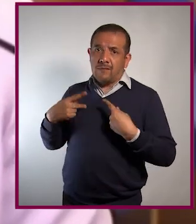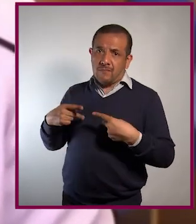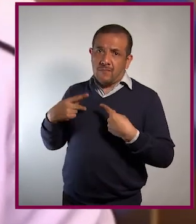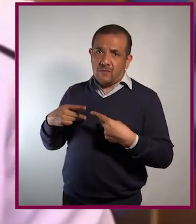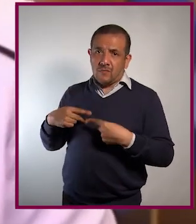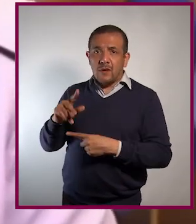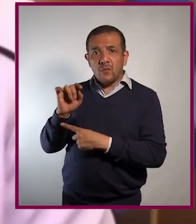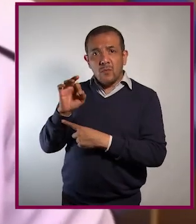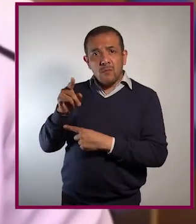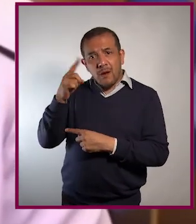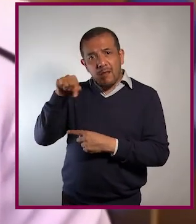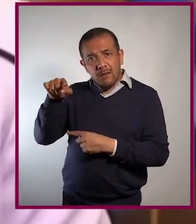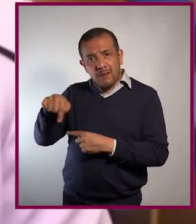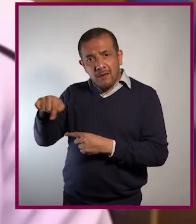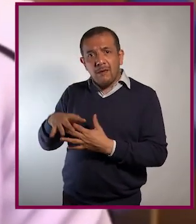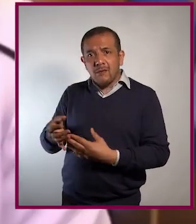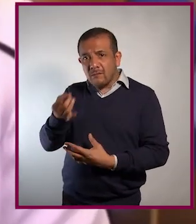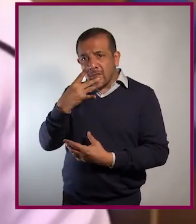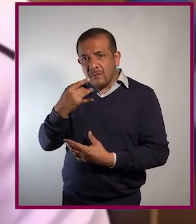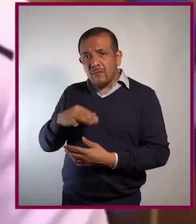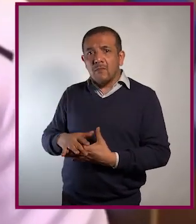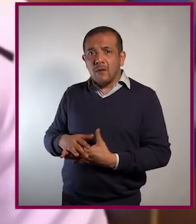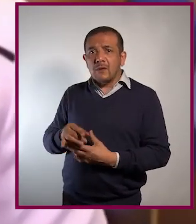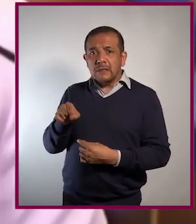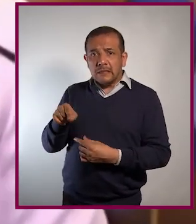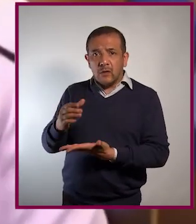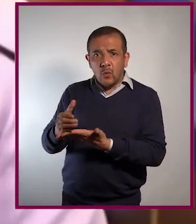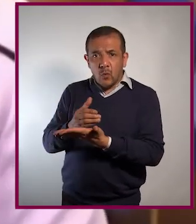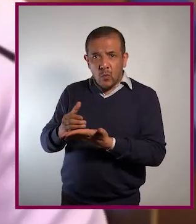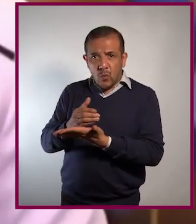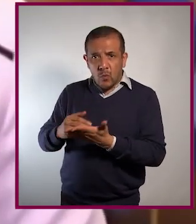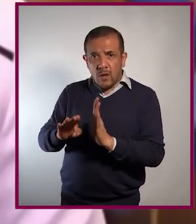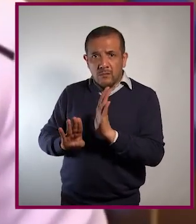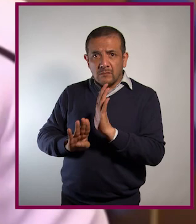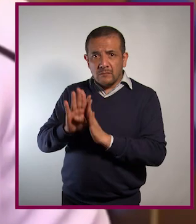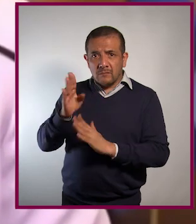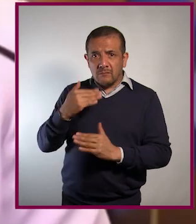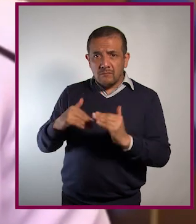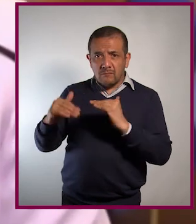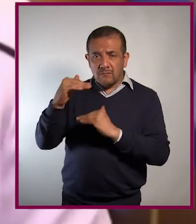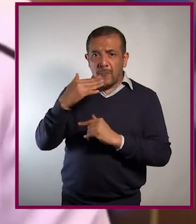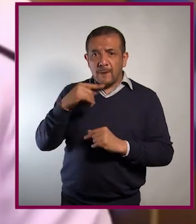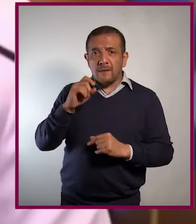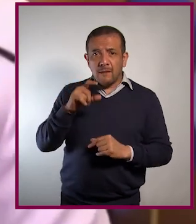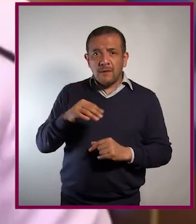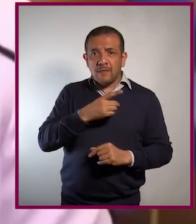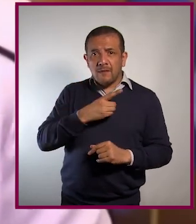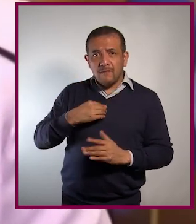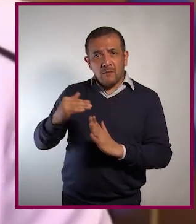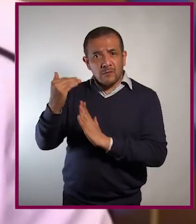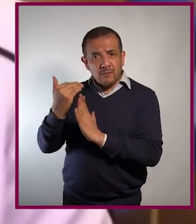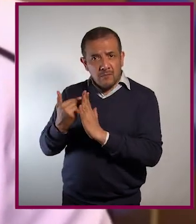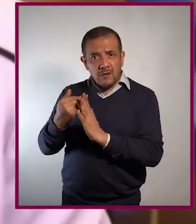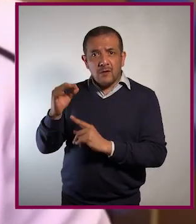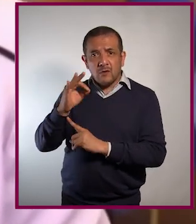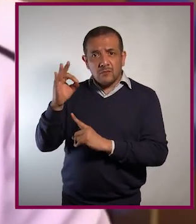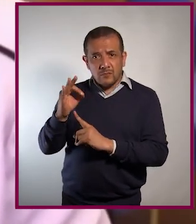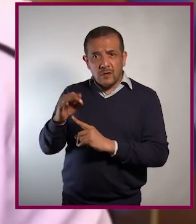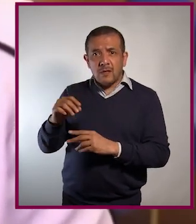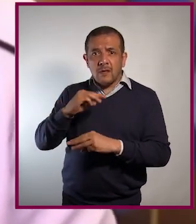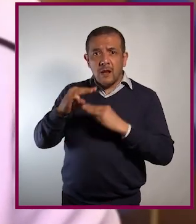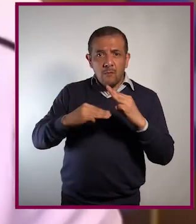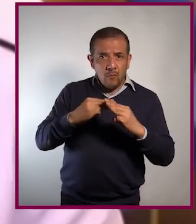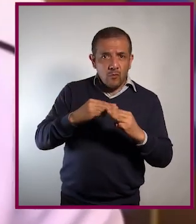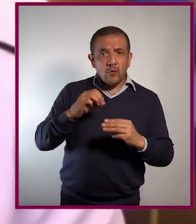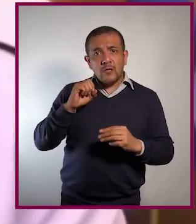a un mayor número de personas para que sean tratadas y curadas, necesitamos mantener nuestros compromisos para reducir la carga de la tuberculosis en la